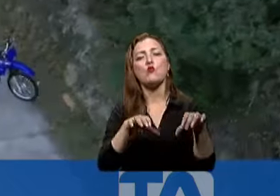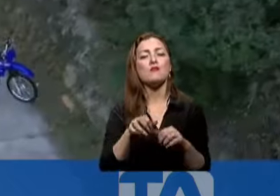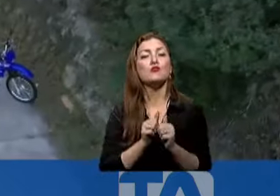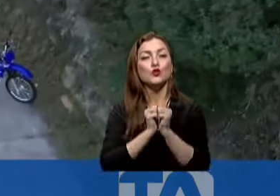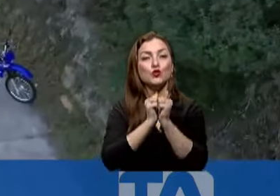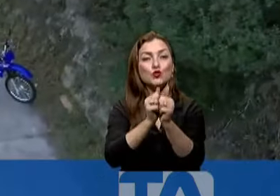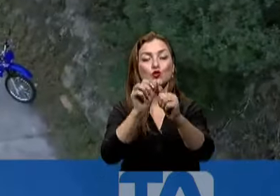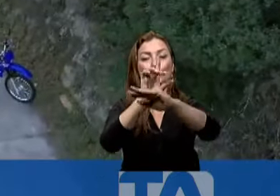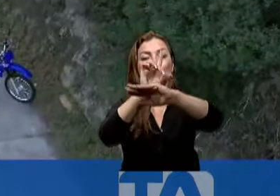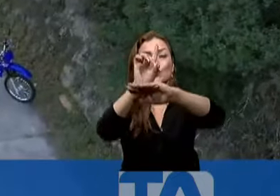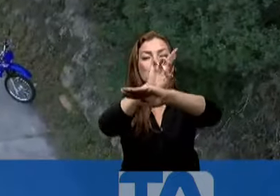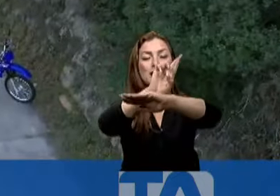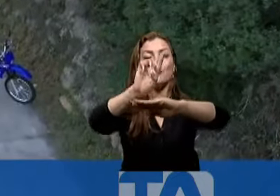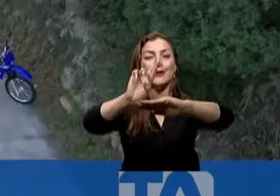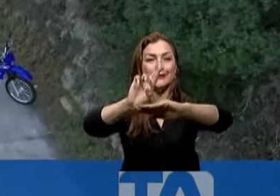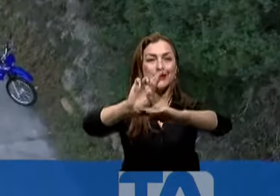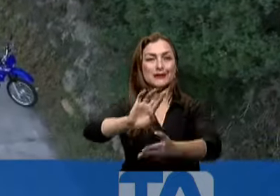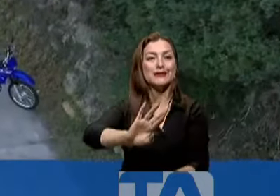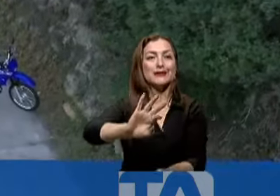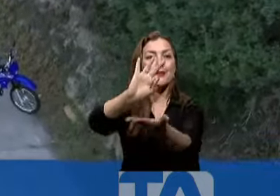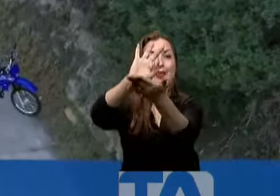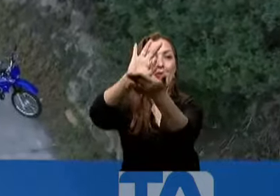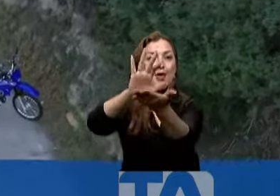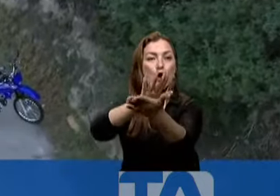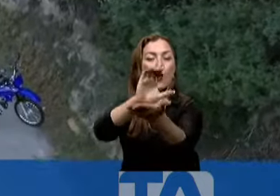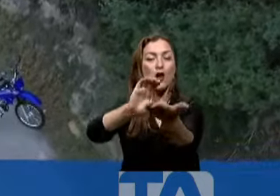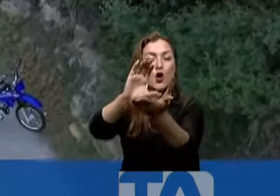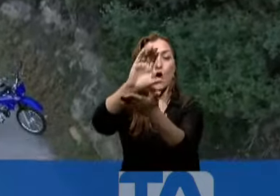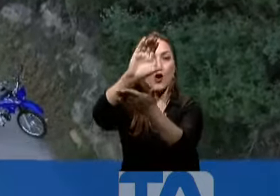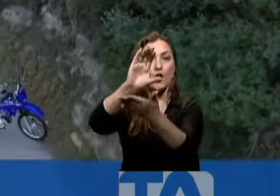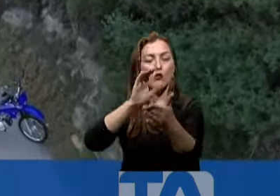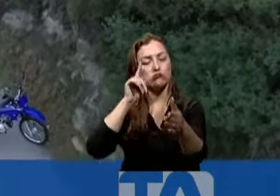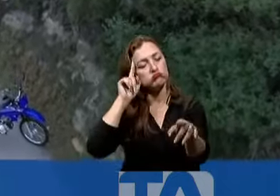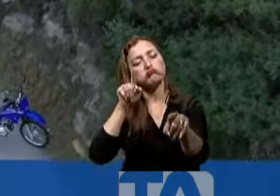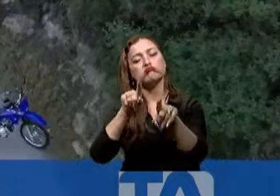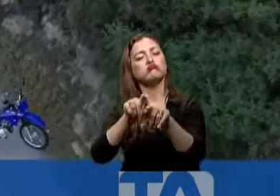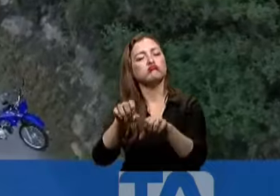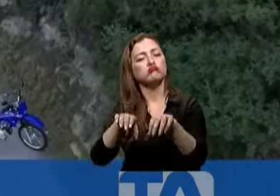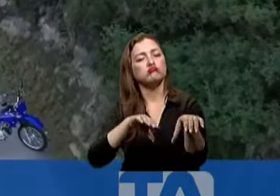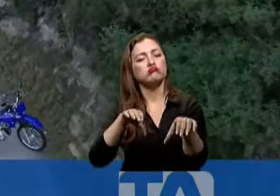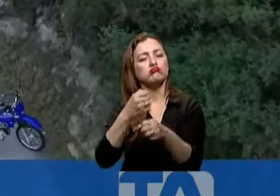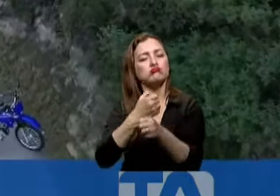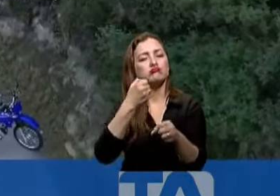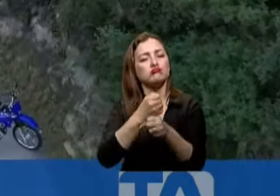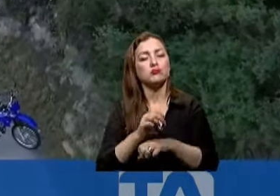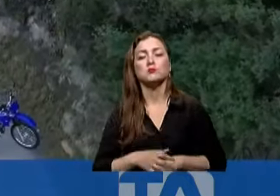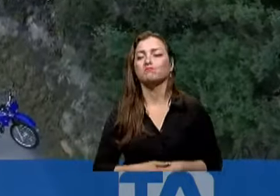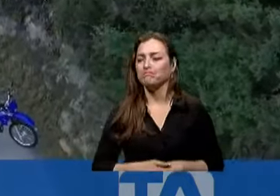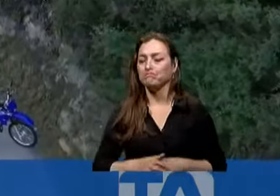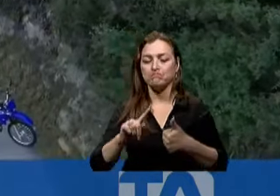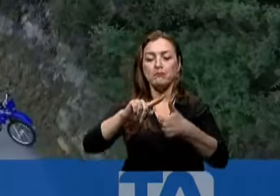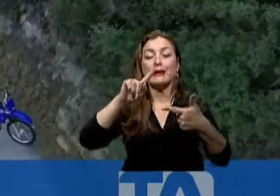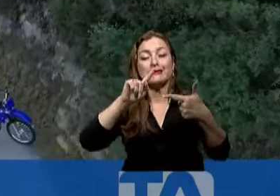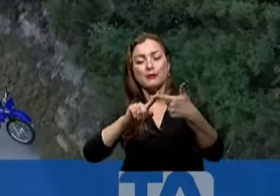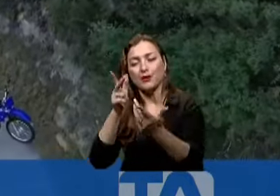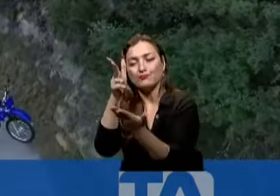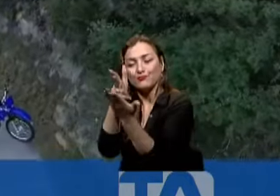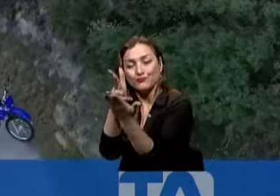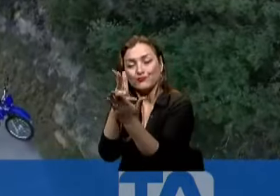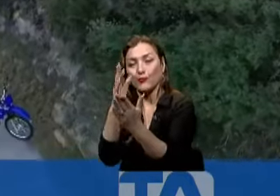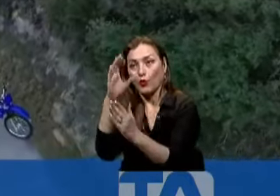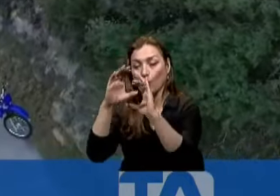los directores y los representantes de las unidades educativas. Esto por un lado. De igual manera, en las estaciones de los buses estamos